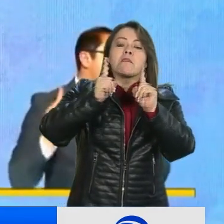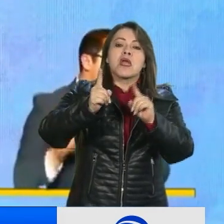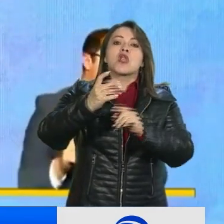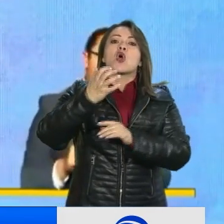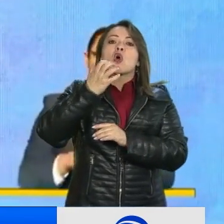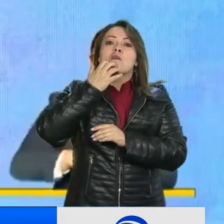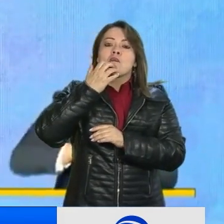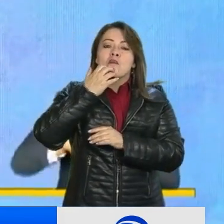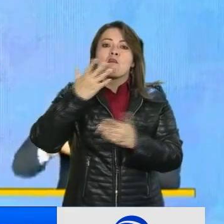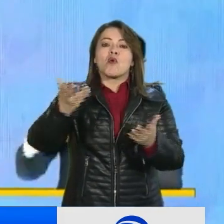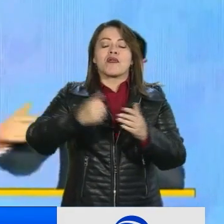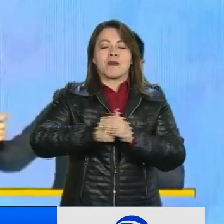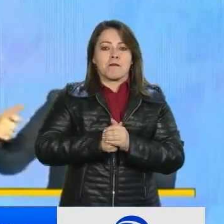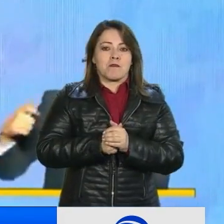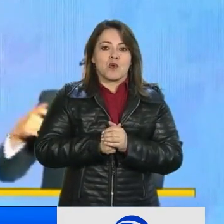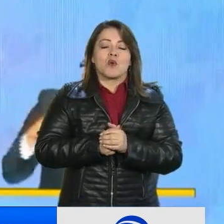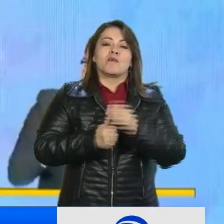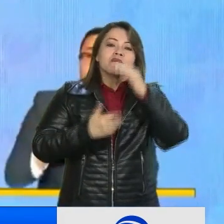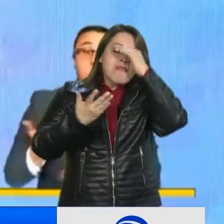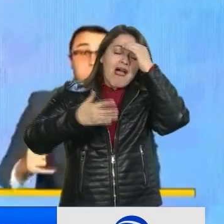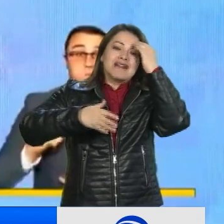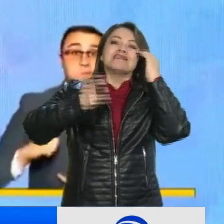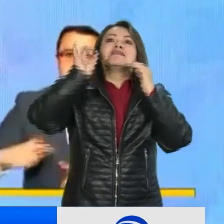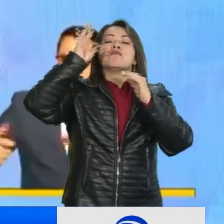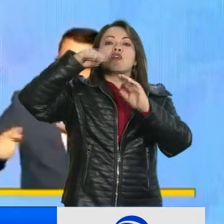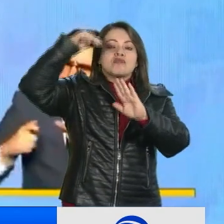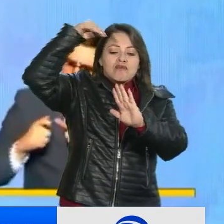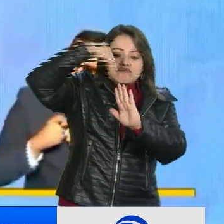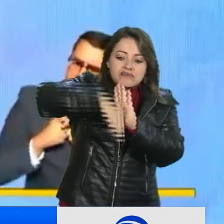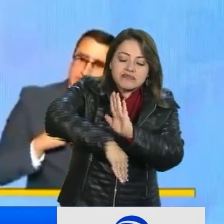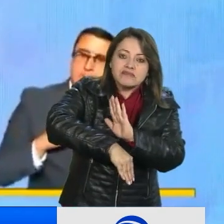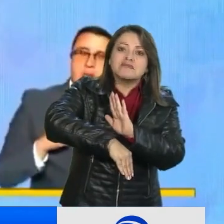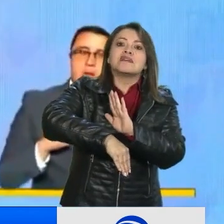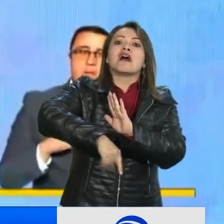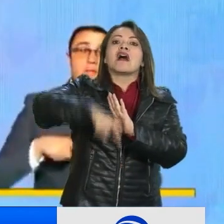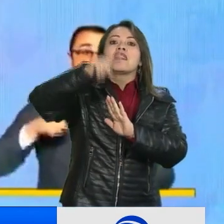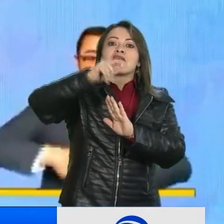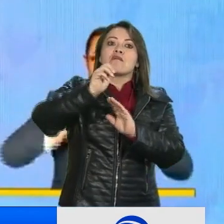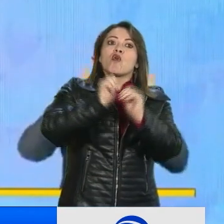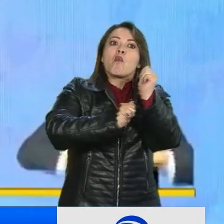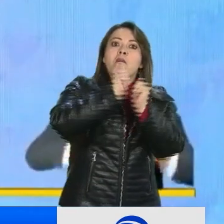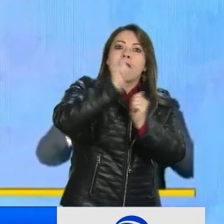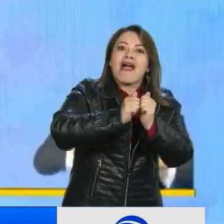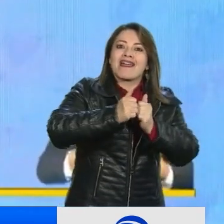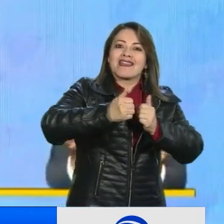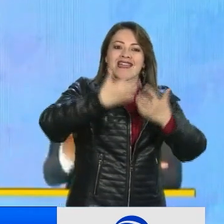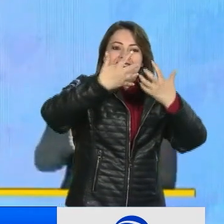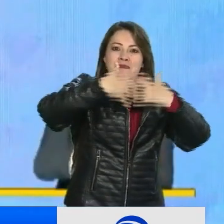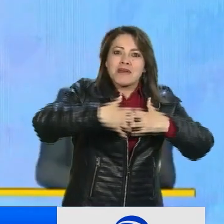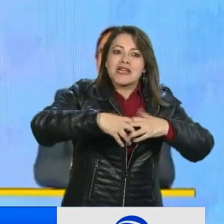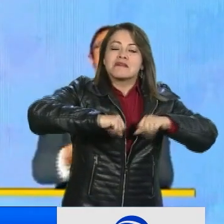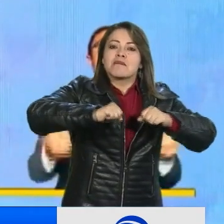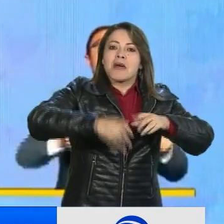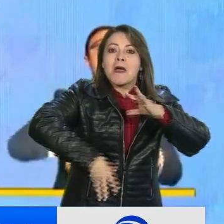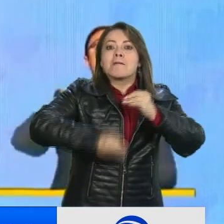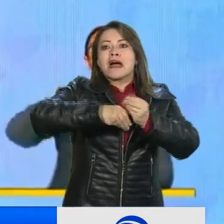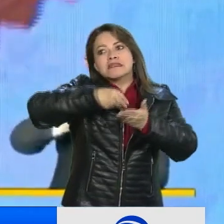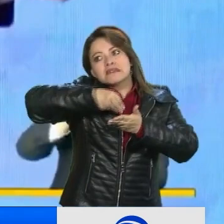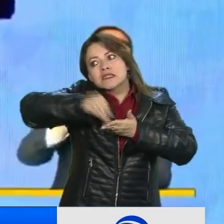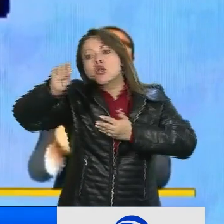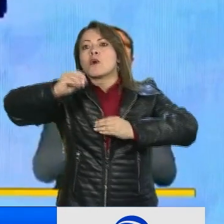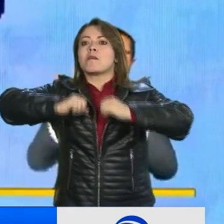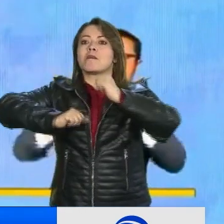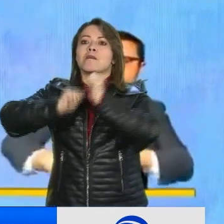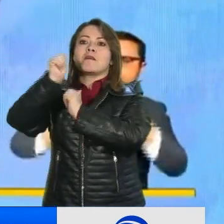cayeran más las existencias, no solamente hay que mover las máquinas de nuevo, sino que hay que comprar máquinas.